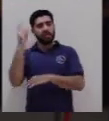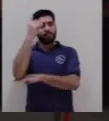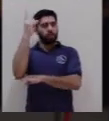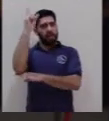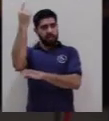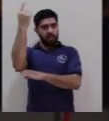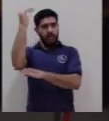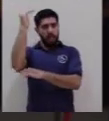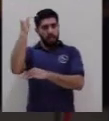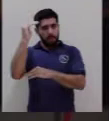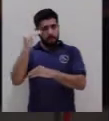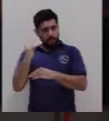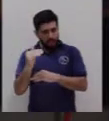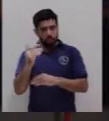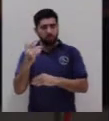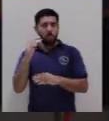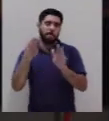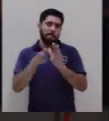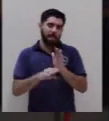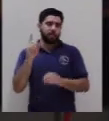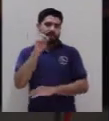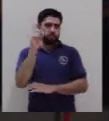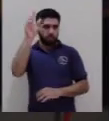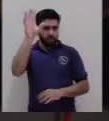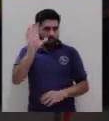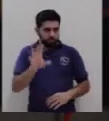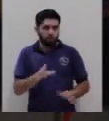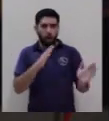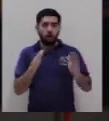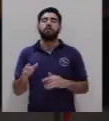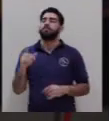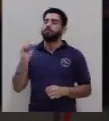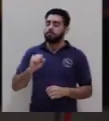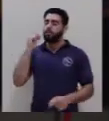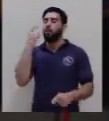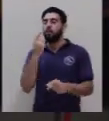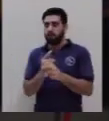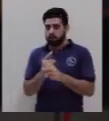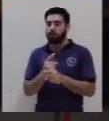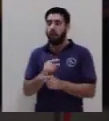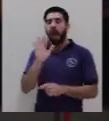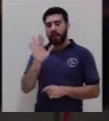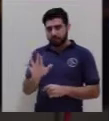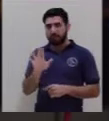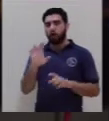menos importante, en jerarquía. En jerarquía, okay. ¿Verdad? Uh-huh. Entonces, vamos colocando datos